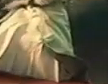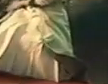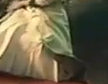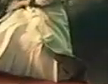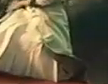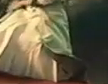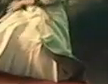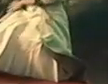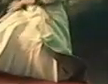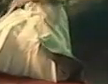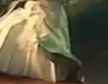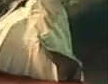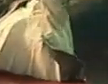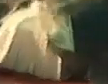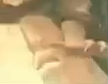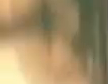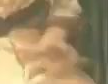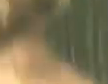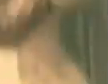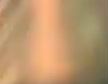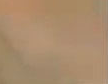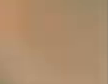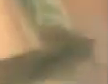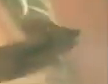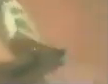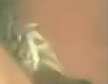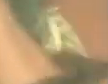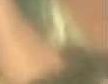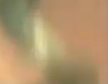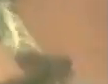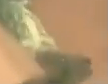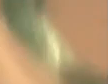¡Del gigante tragabolas!